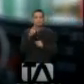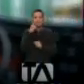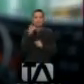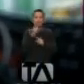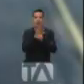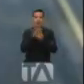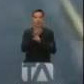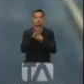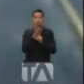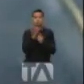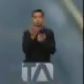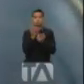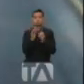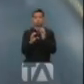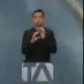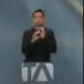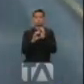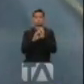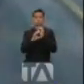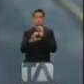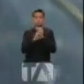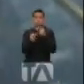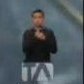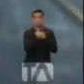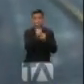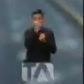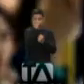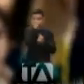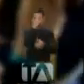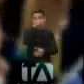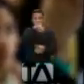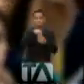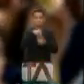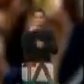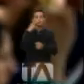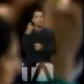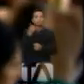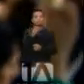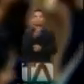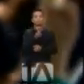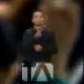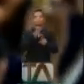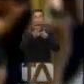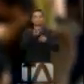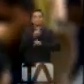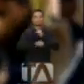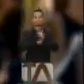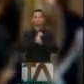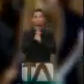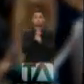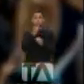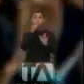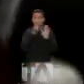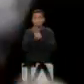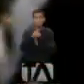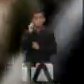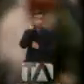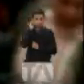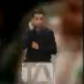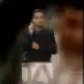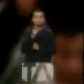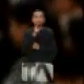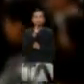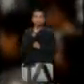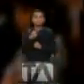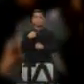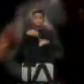sexual en el interior del corredor suroriental. El presunto implicado es un hombre de 26 años. La denunciante señaló que poco antes de